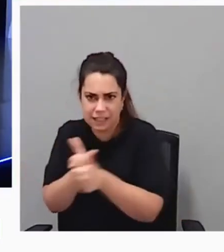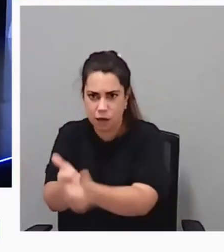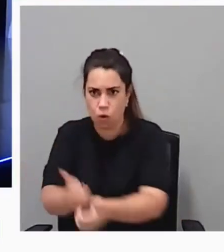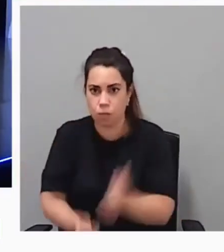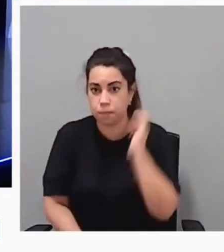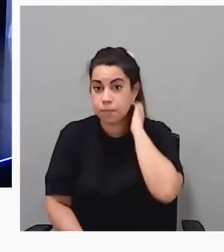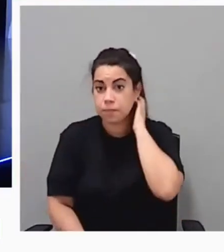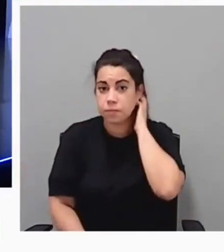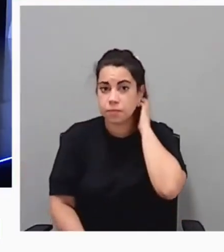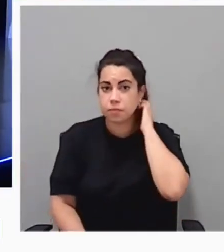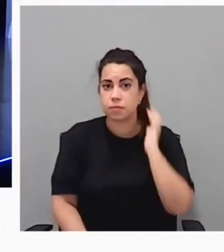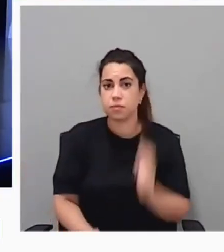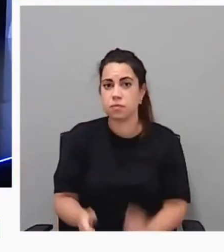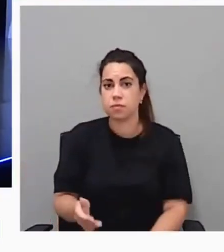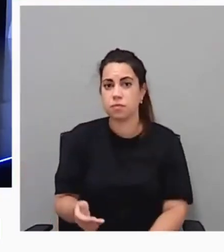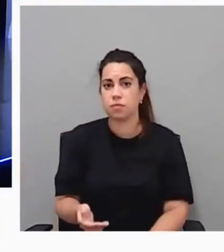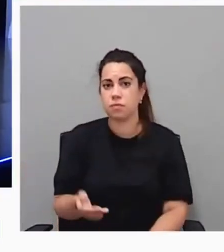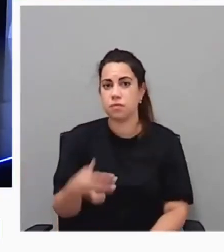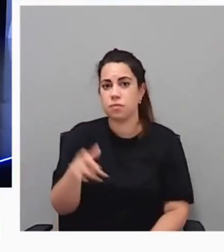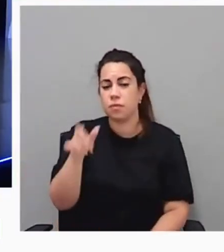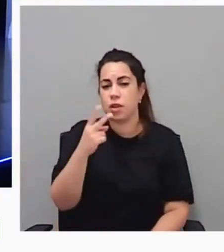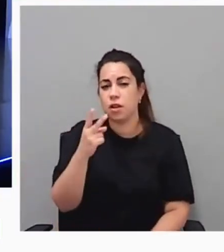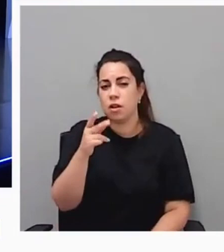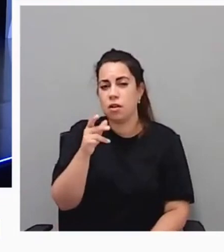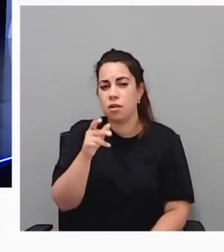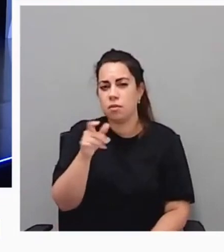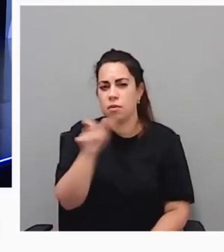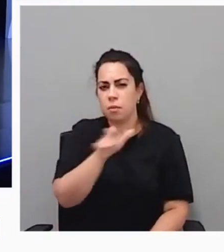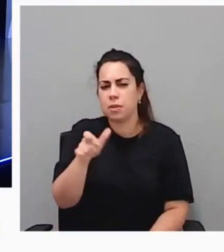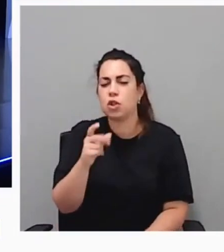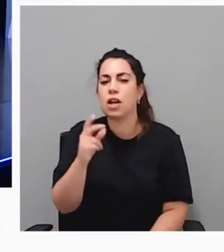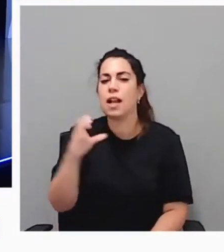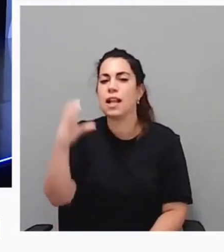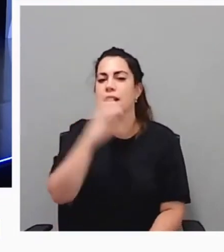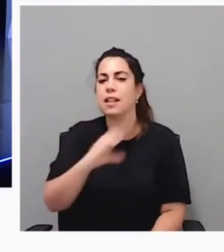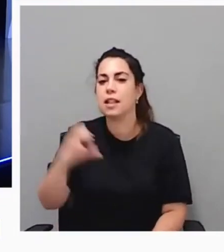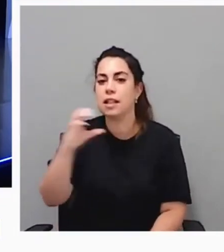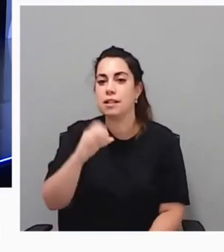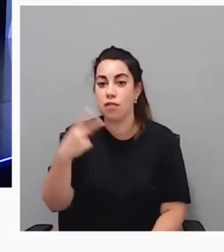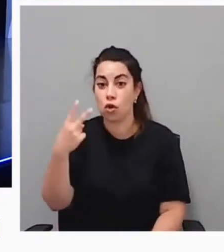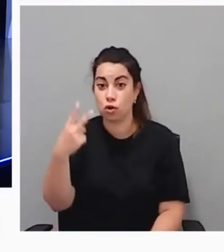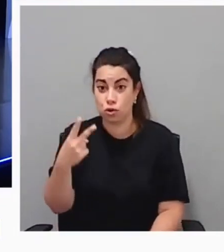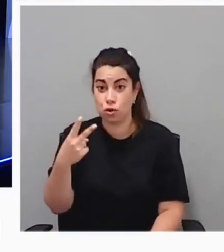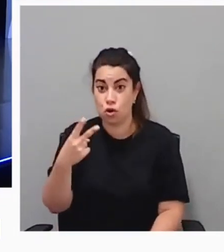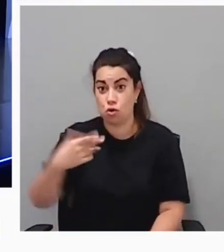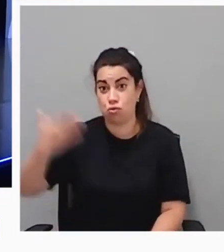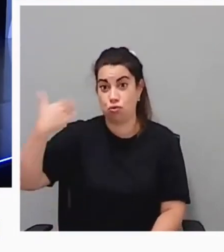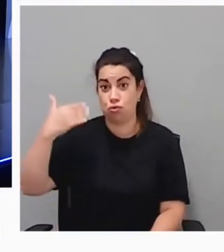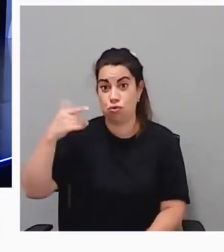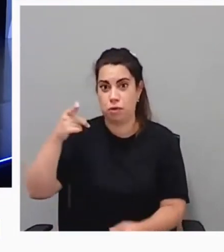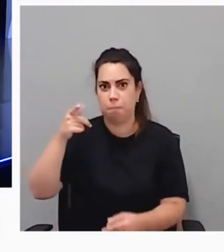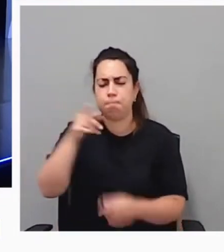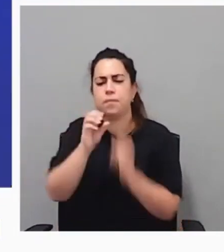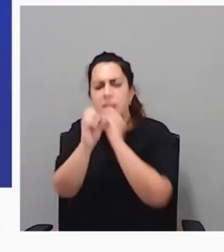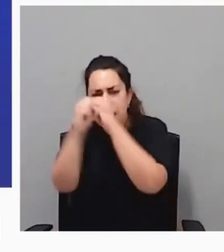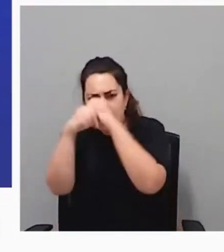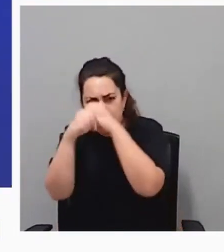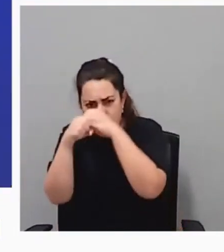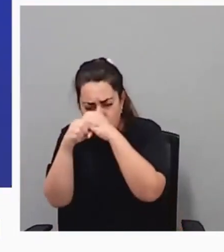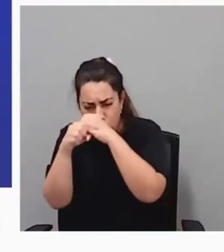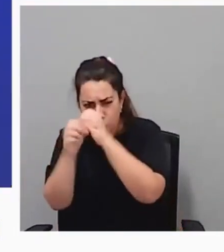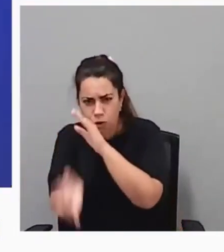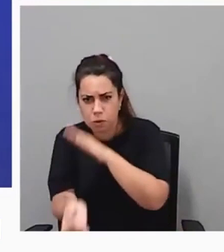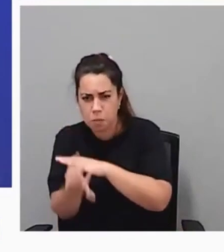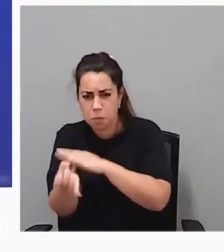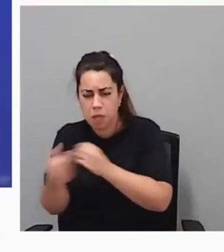Dos científicos en Almaden, en Zúrich, en IBM, inventan los microscopios de fuerza atómica